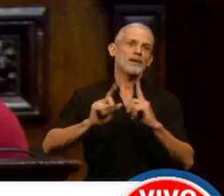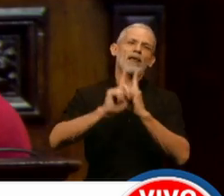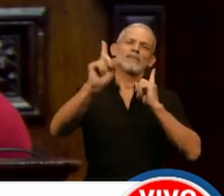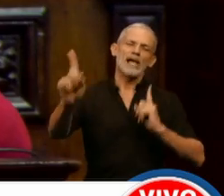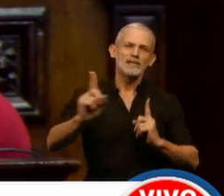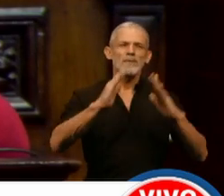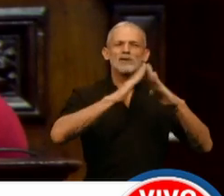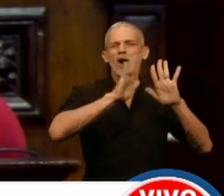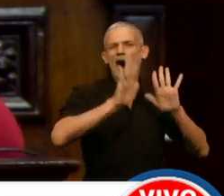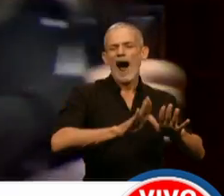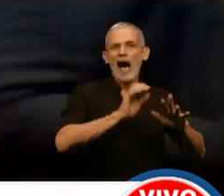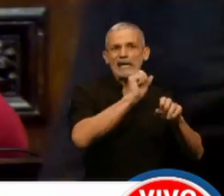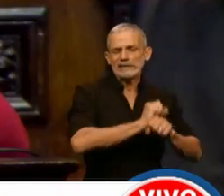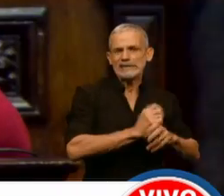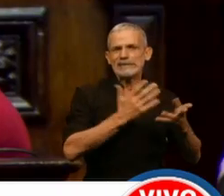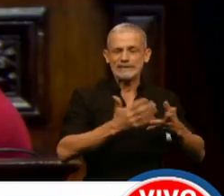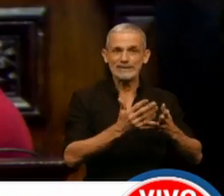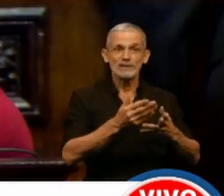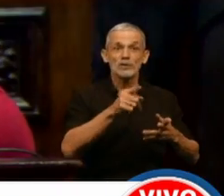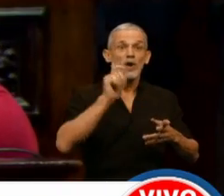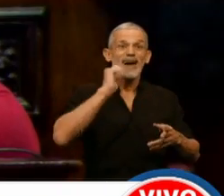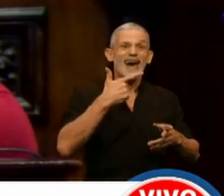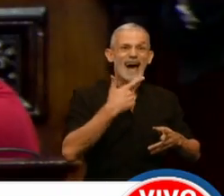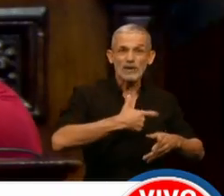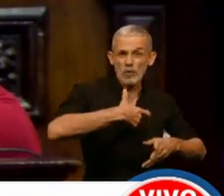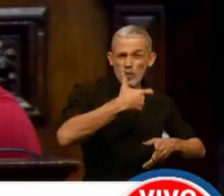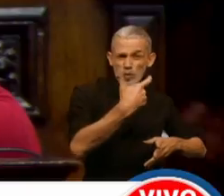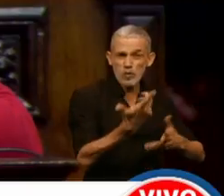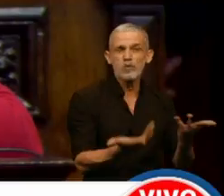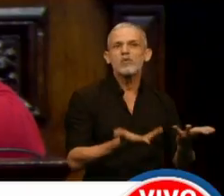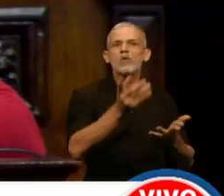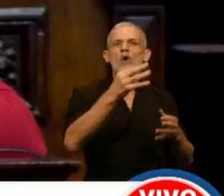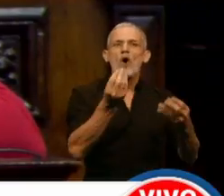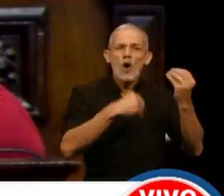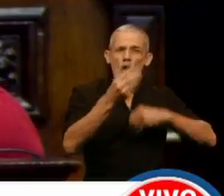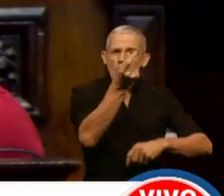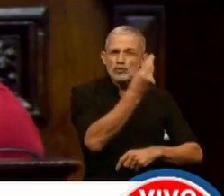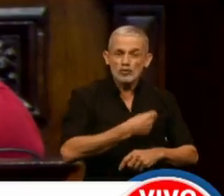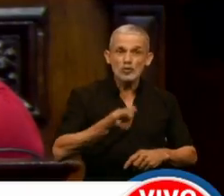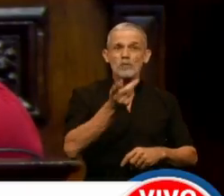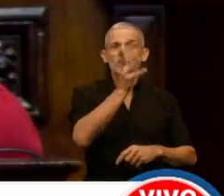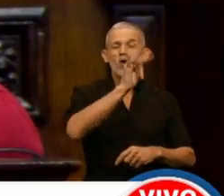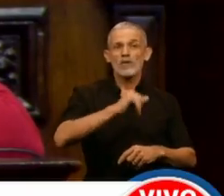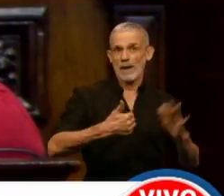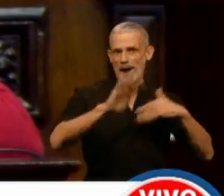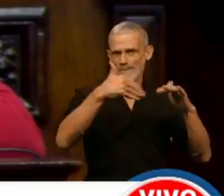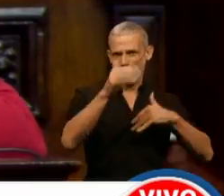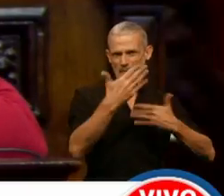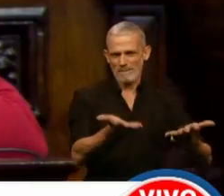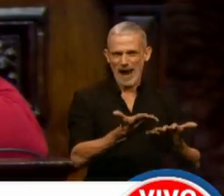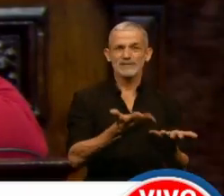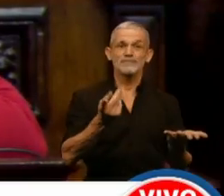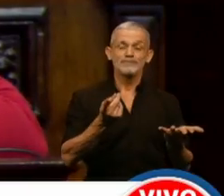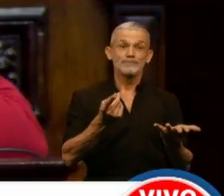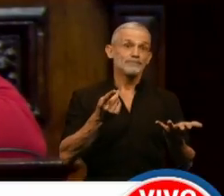al encierro o consumo de vida cotidiana obviamente es mayor por lo tanto el ingreso